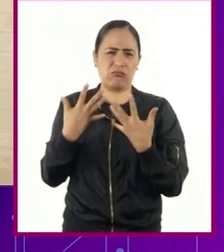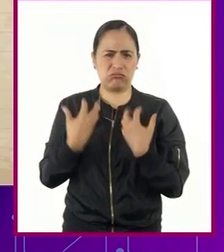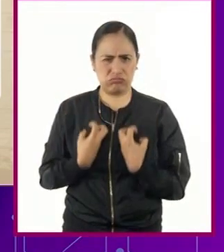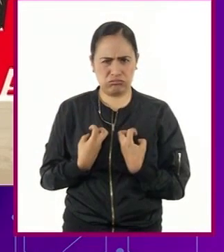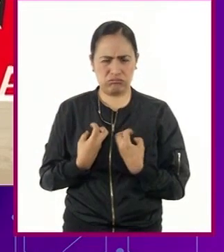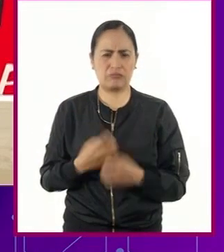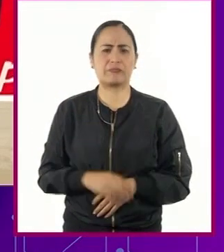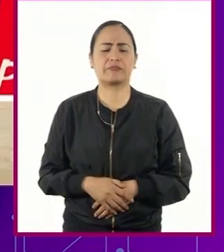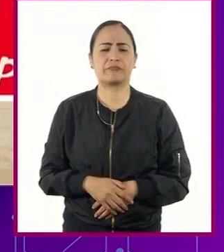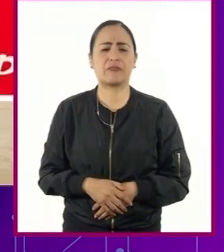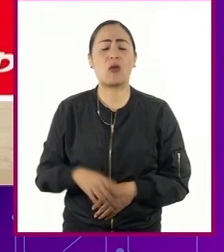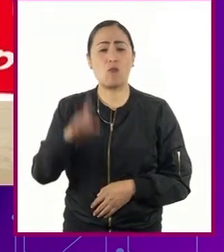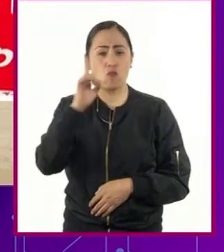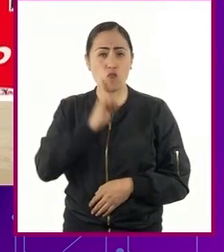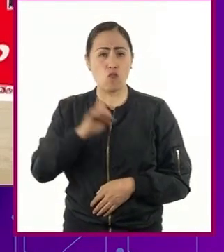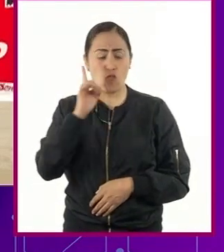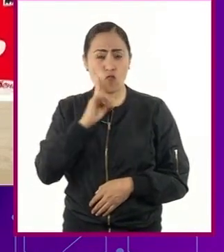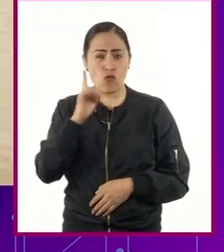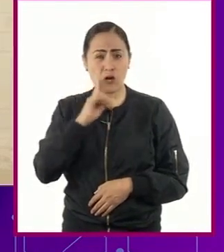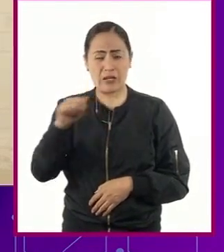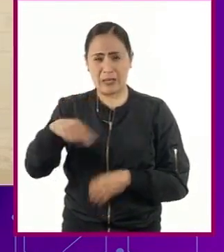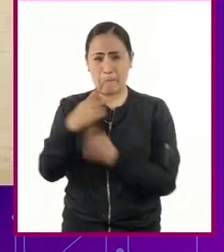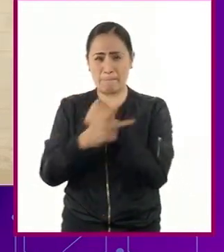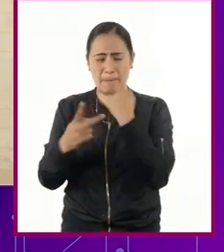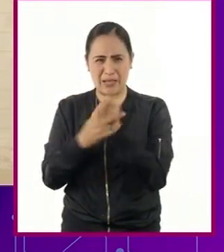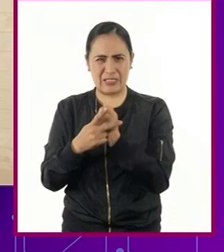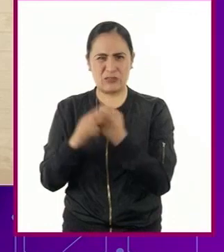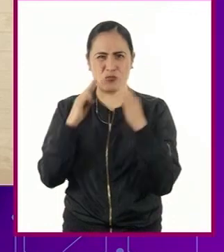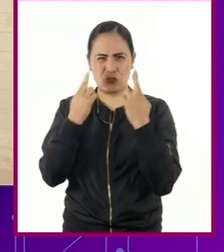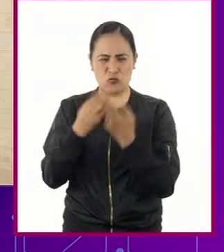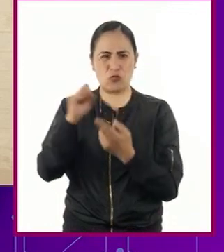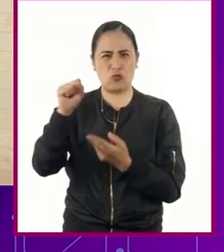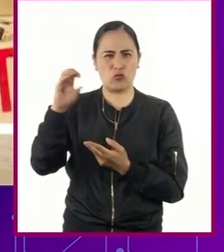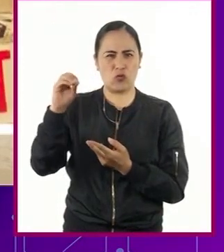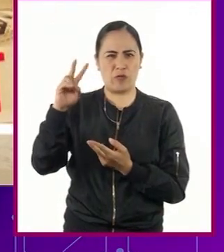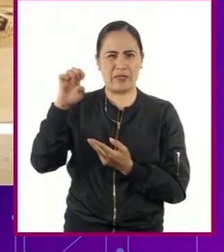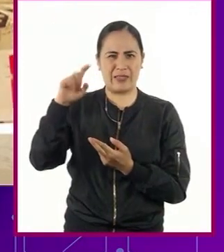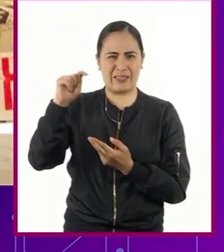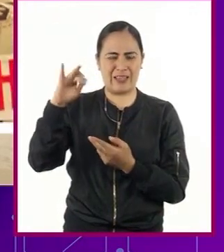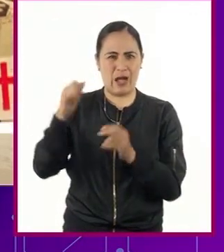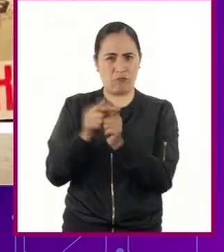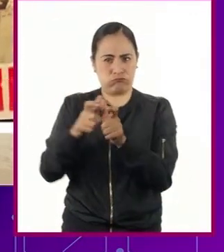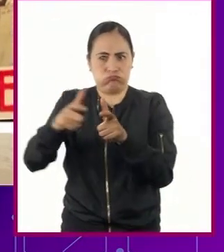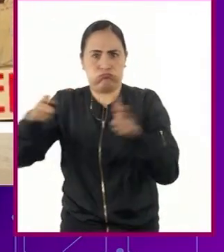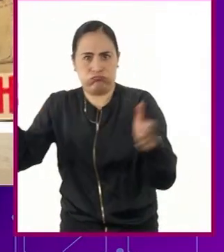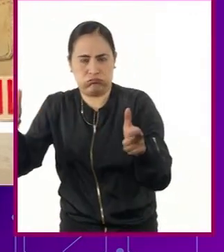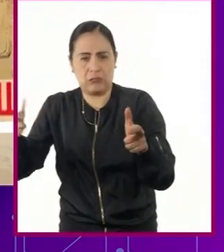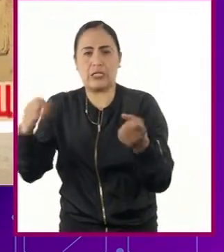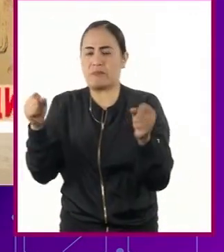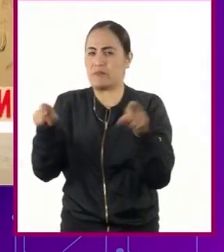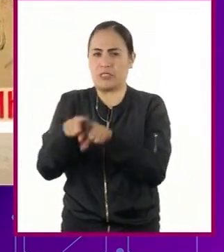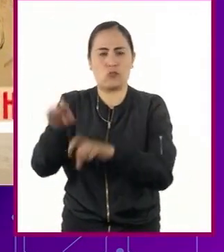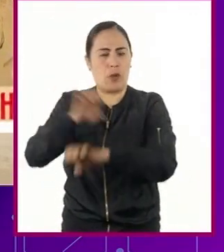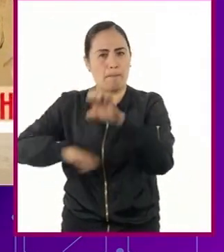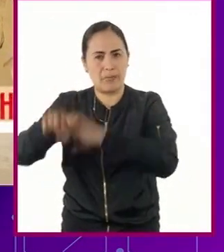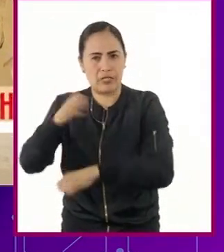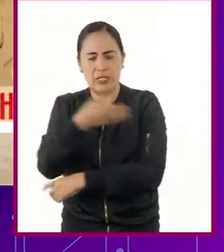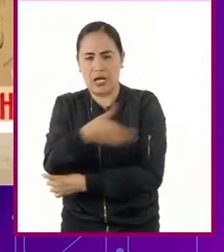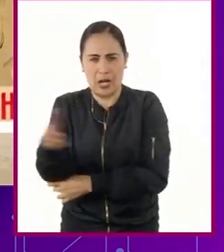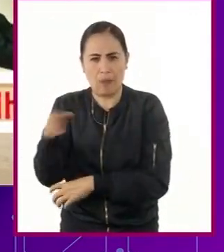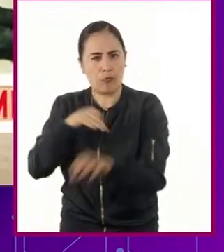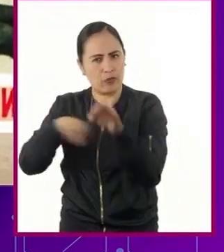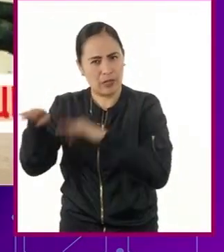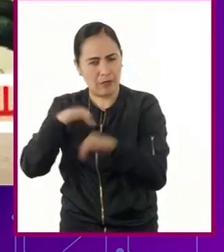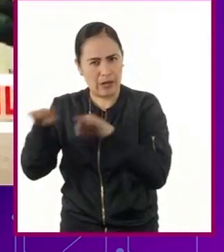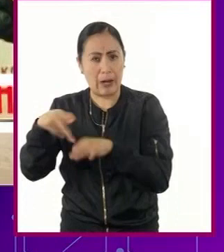Soviética superaron en número a todas las demás. Ellas también trabajaron en la industria y en la agricultura, pero casi 1 millón